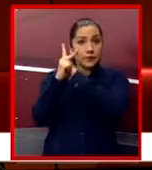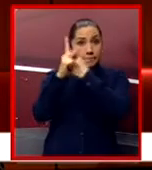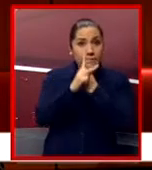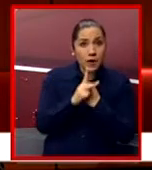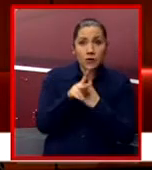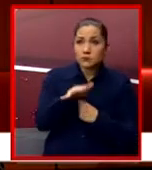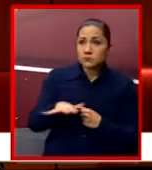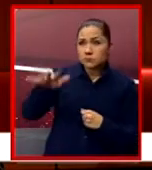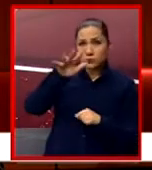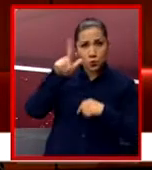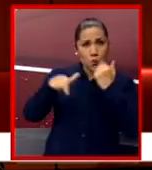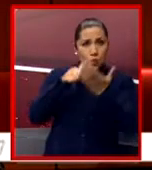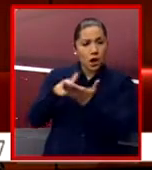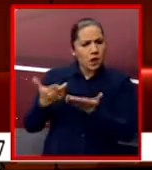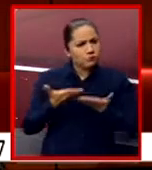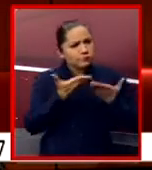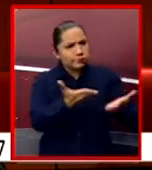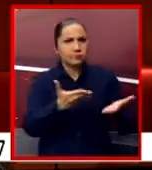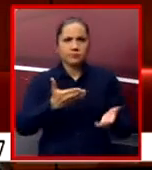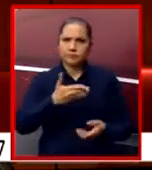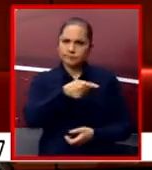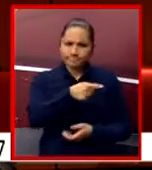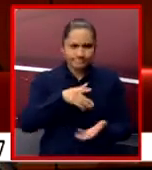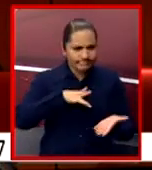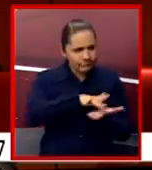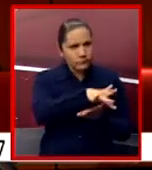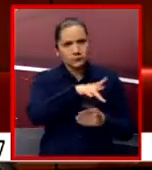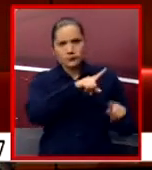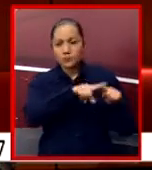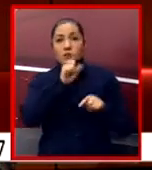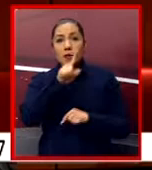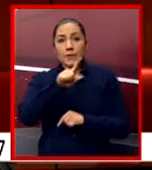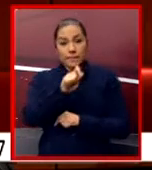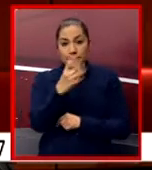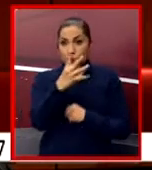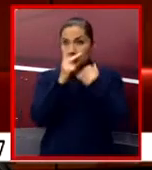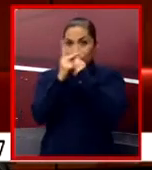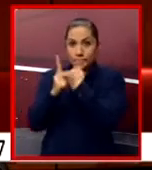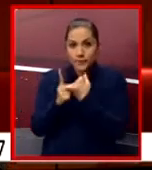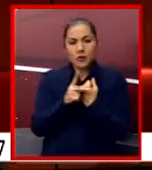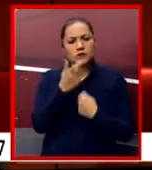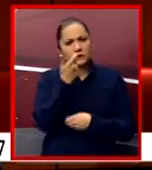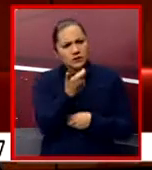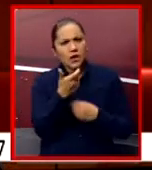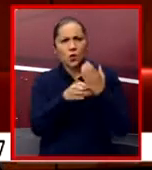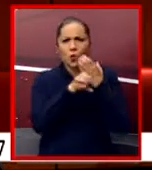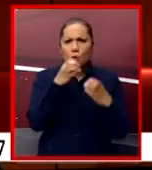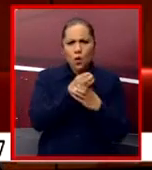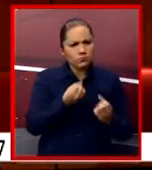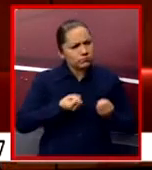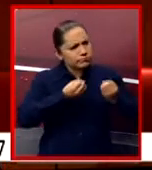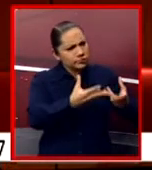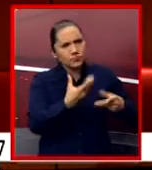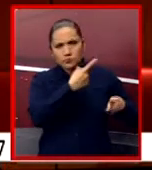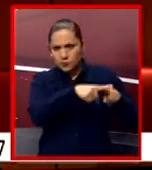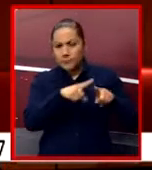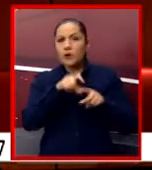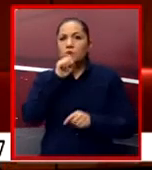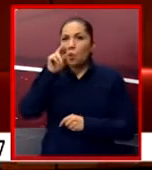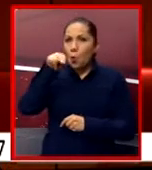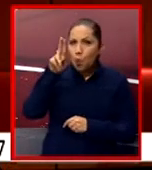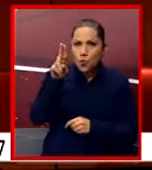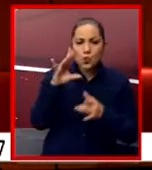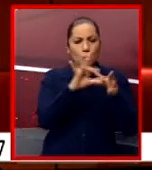el apoyo técnico y material de 24 países, la Organización de Naciones Unidas y de la Unión